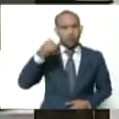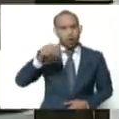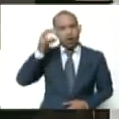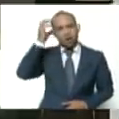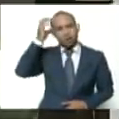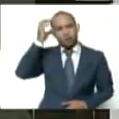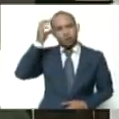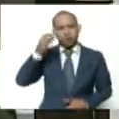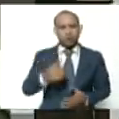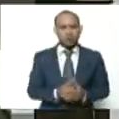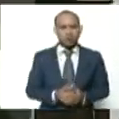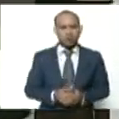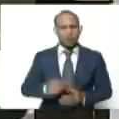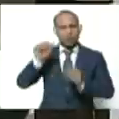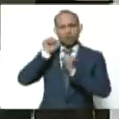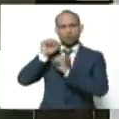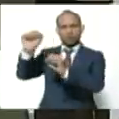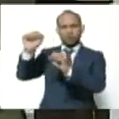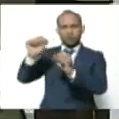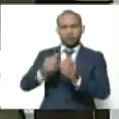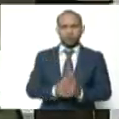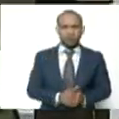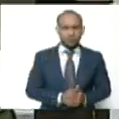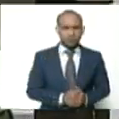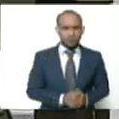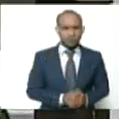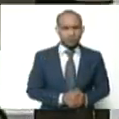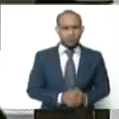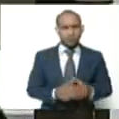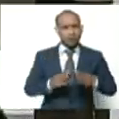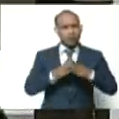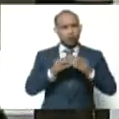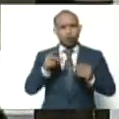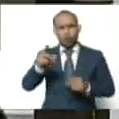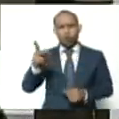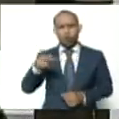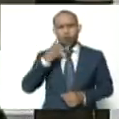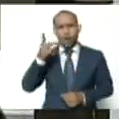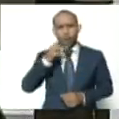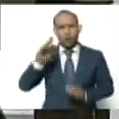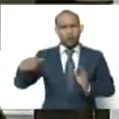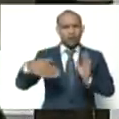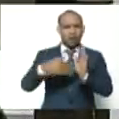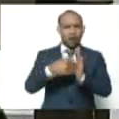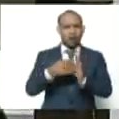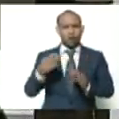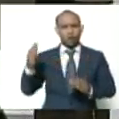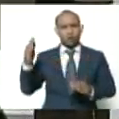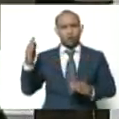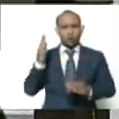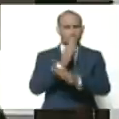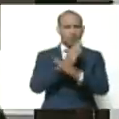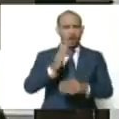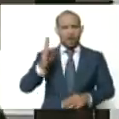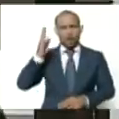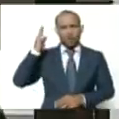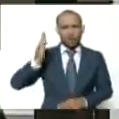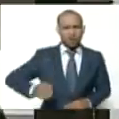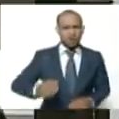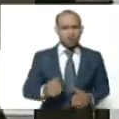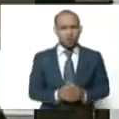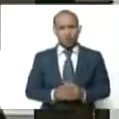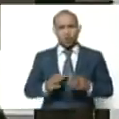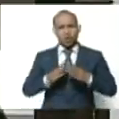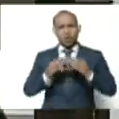y rechaza, repudia toda esa política de agresión, de sanciones, toda esa